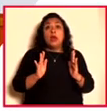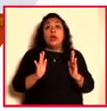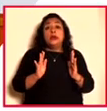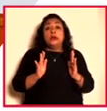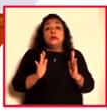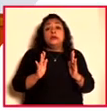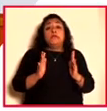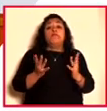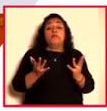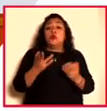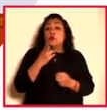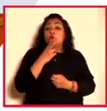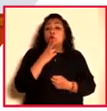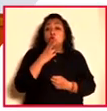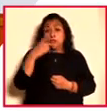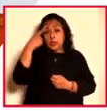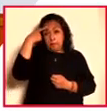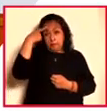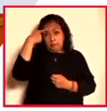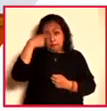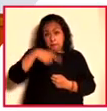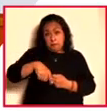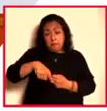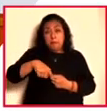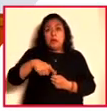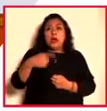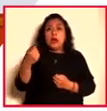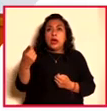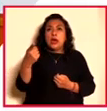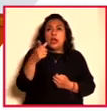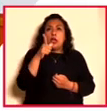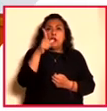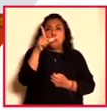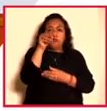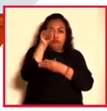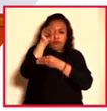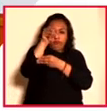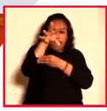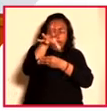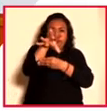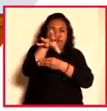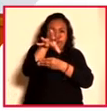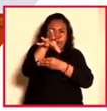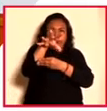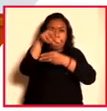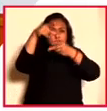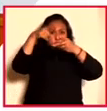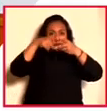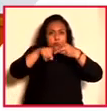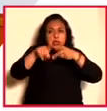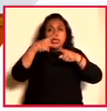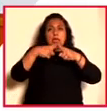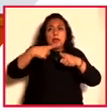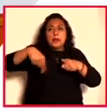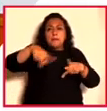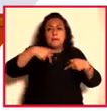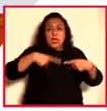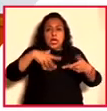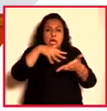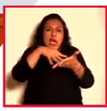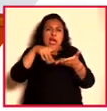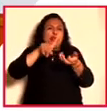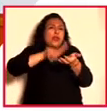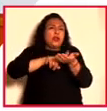que sirva para precisamente alumbrar y detonar lectores dentro de una